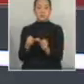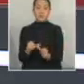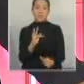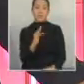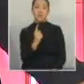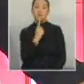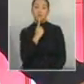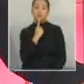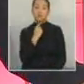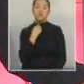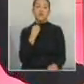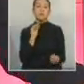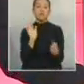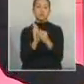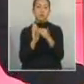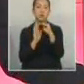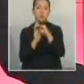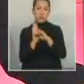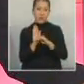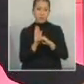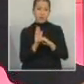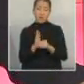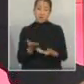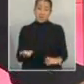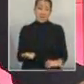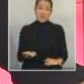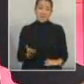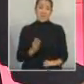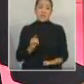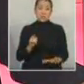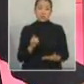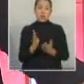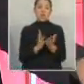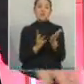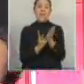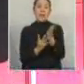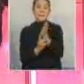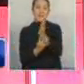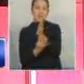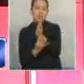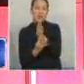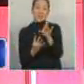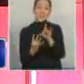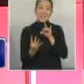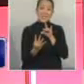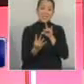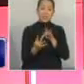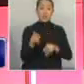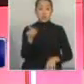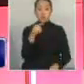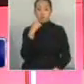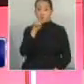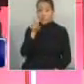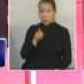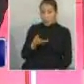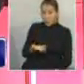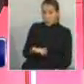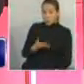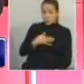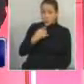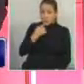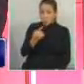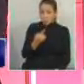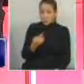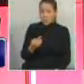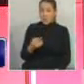Por supuesto, por eso digo, ese es el camino. Uh-huh. Esos son los caminos. Por supuesto, tu pregunta, yo pregunté cuando